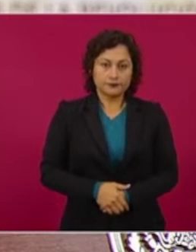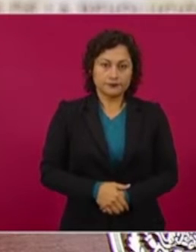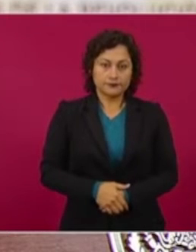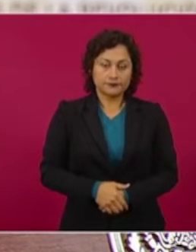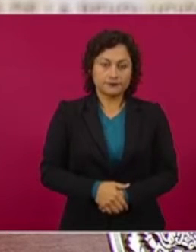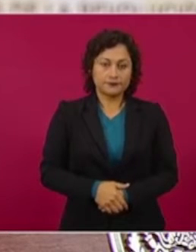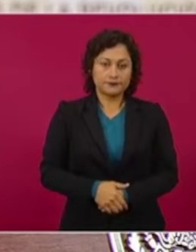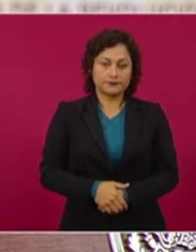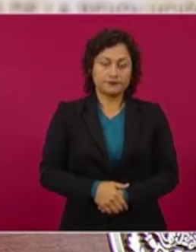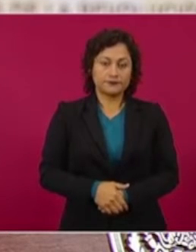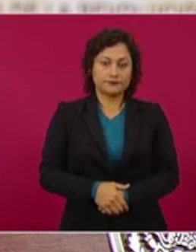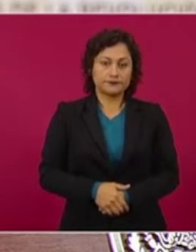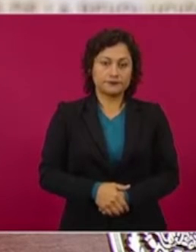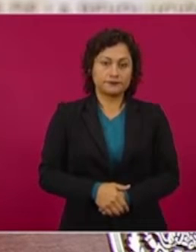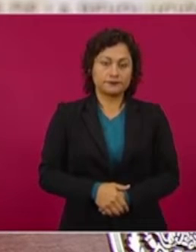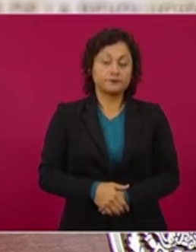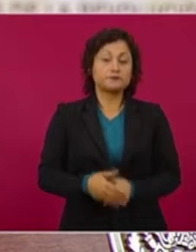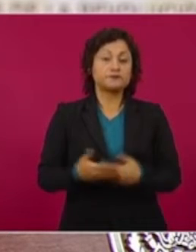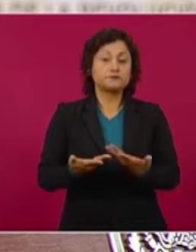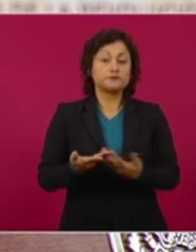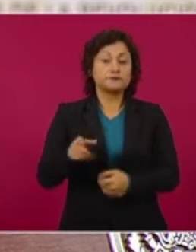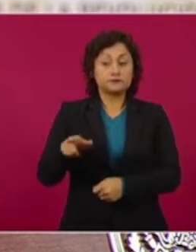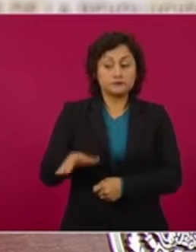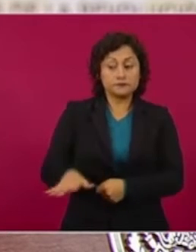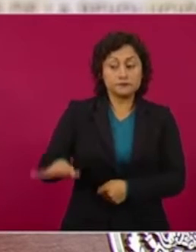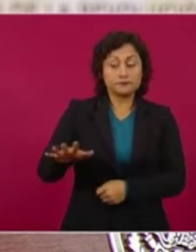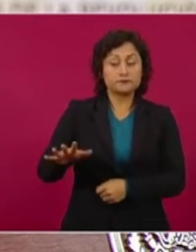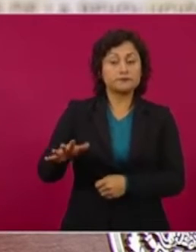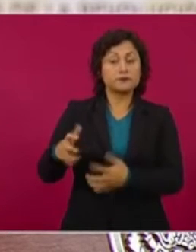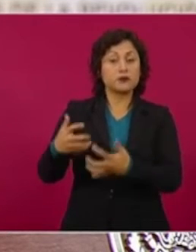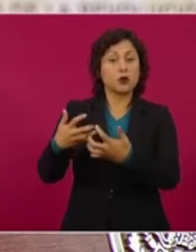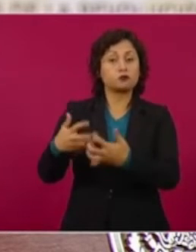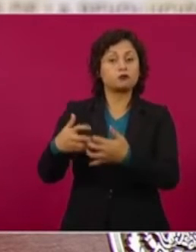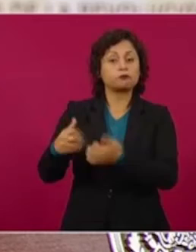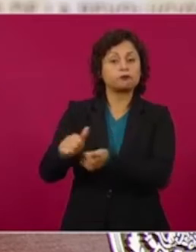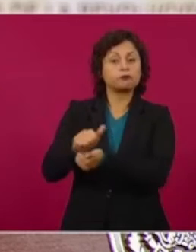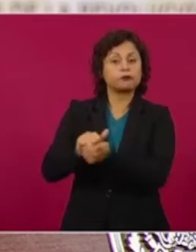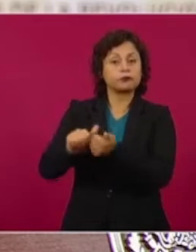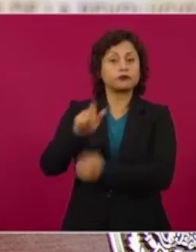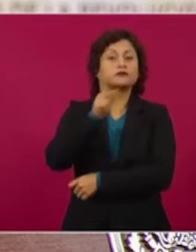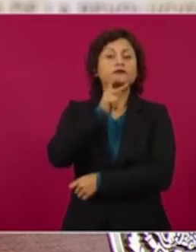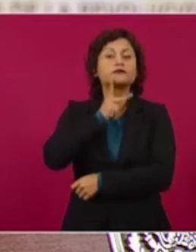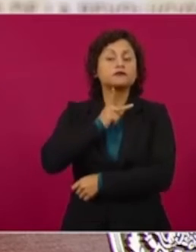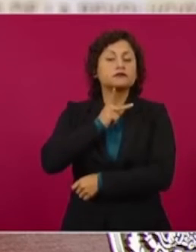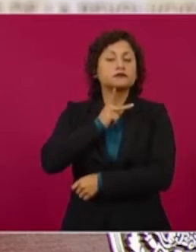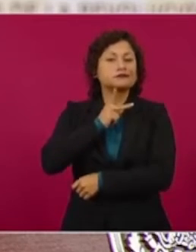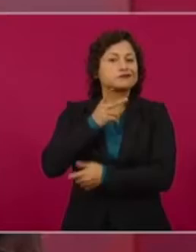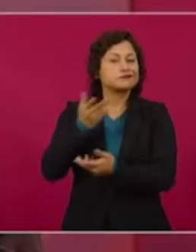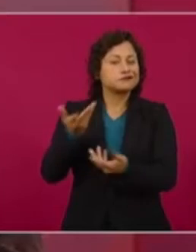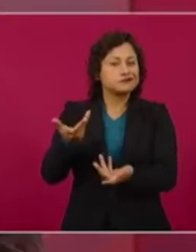y en muy pocas ocasiones se obtuvieron utilidades.